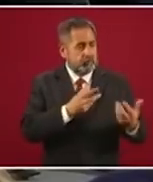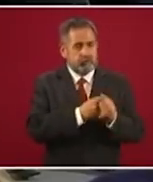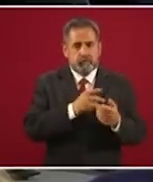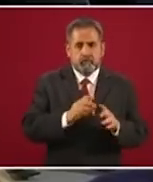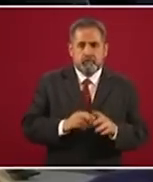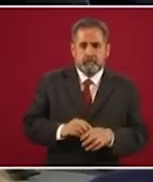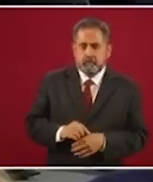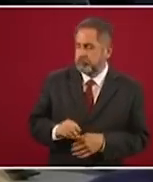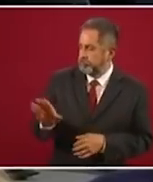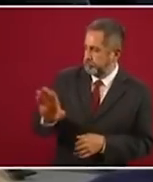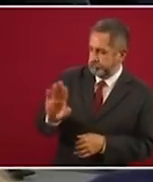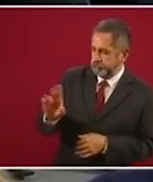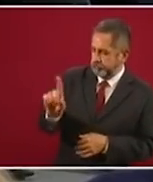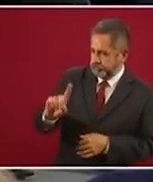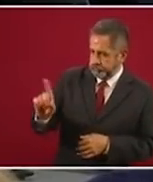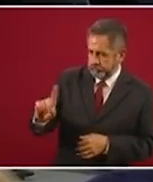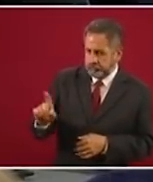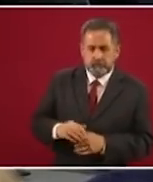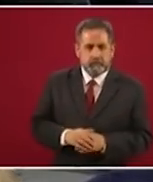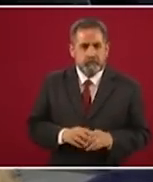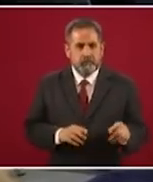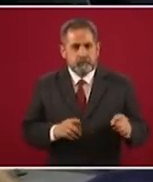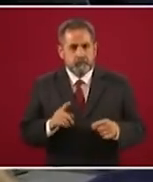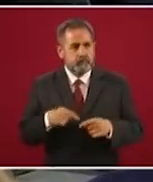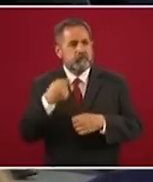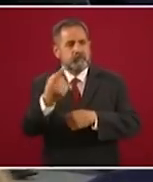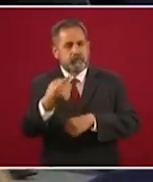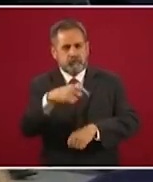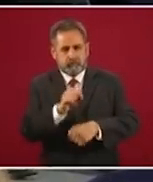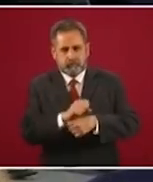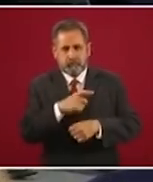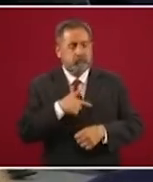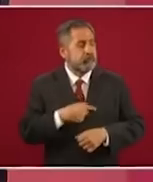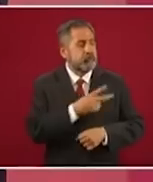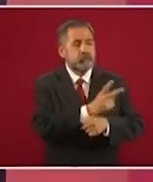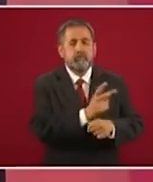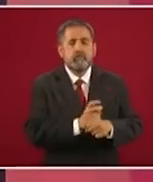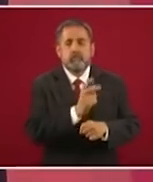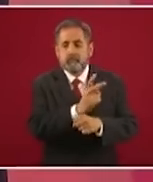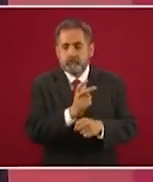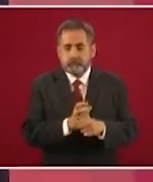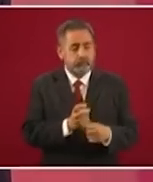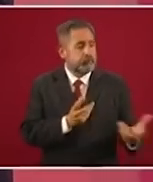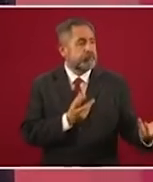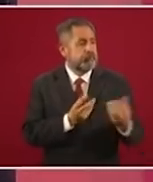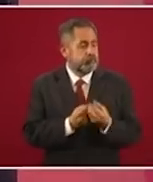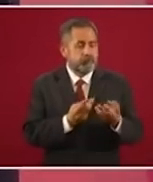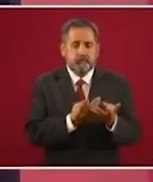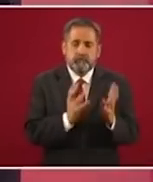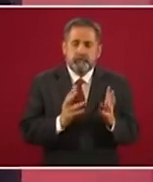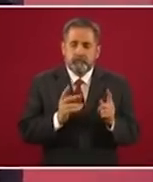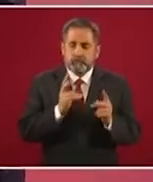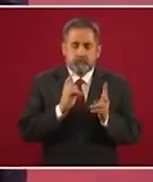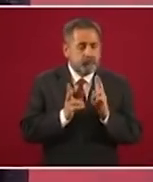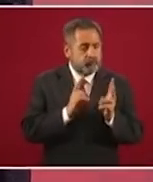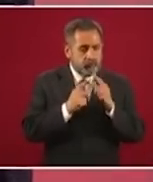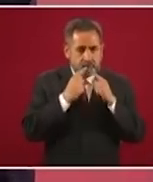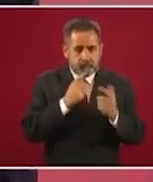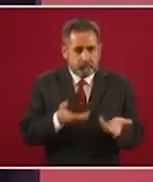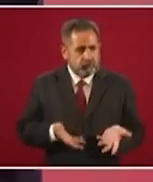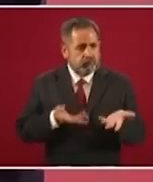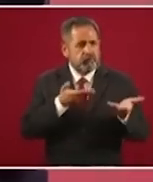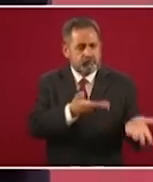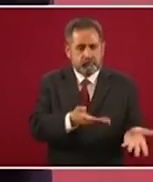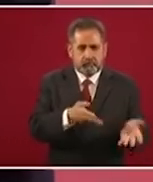No, no, la semana próxima los voy a invitar a que se les va a hacer ya